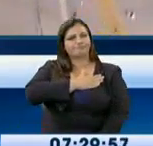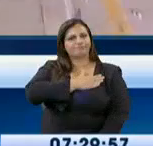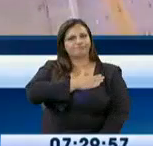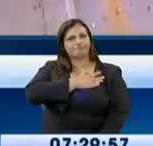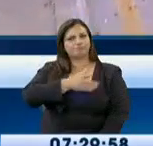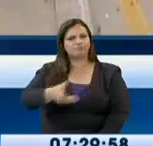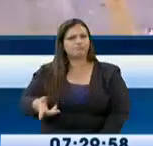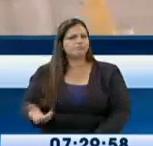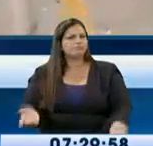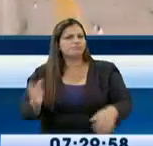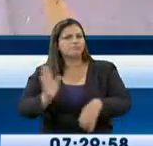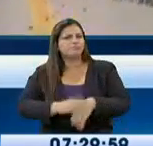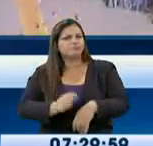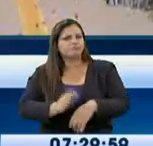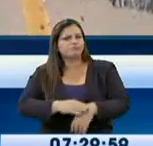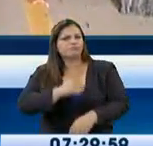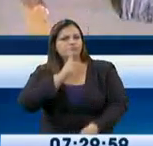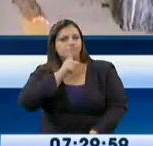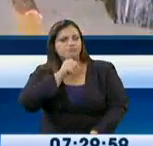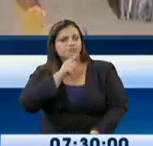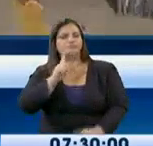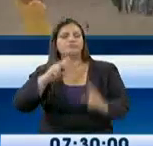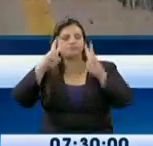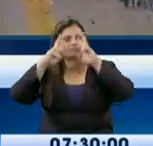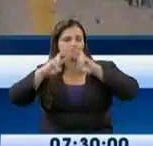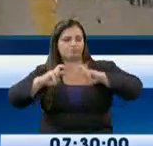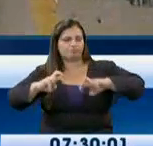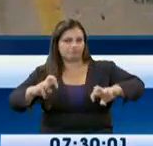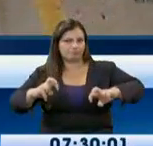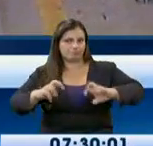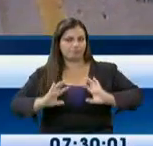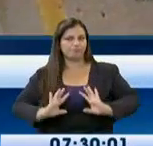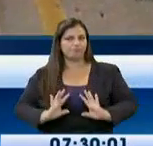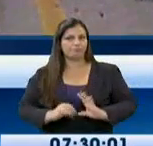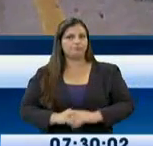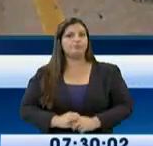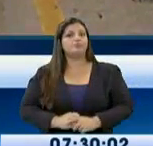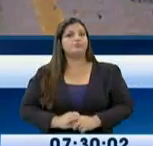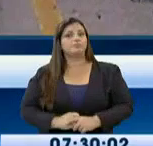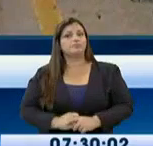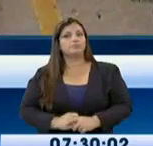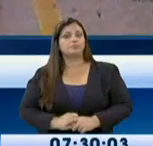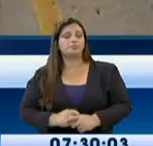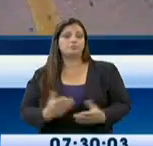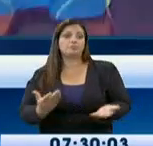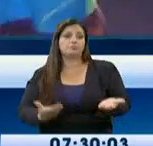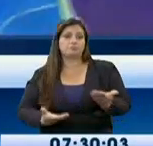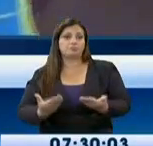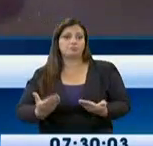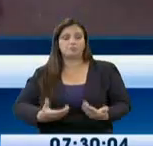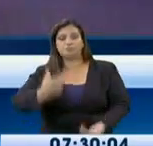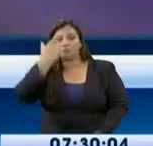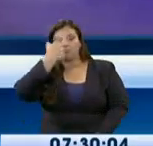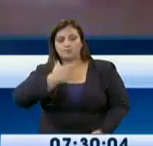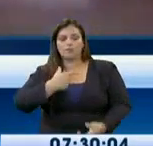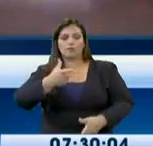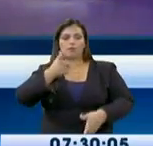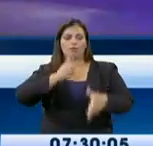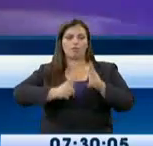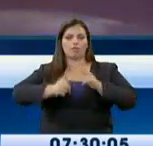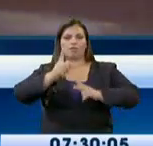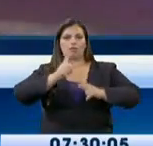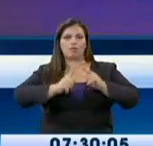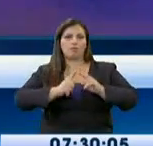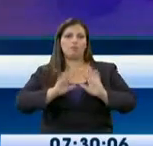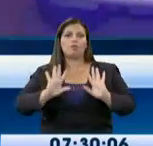responsable de este accidente, presumiblemente se ha dicho, pero si se comprueba que estaba en estado etílico, tendremos una muestra más